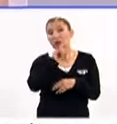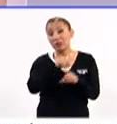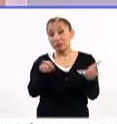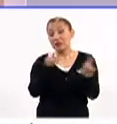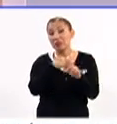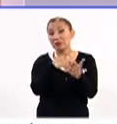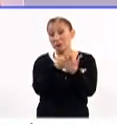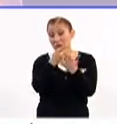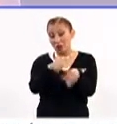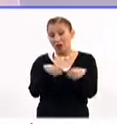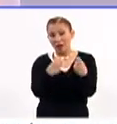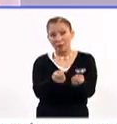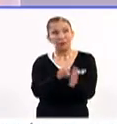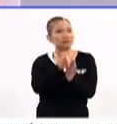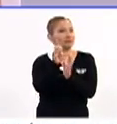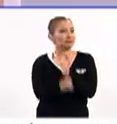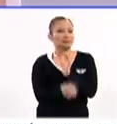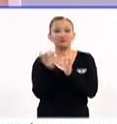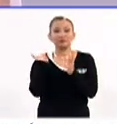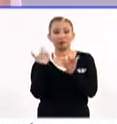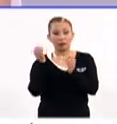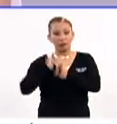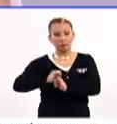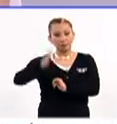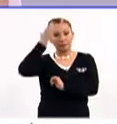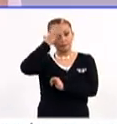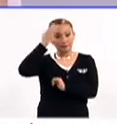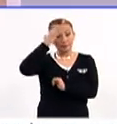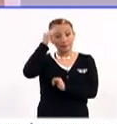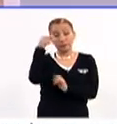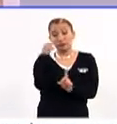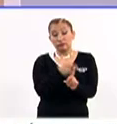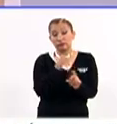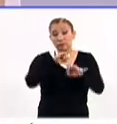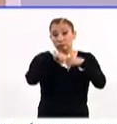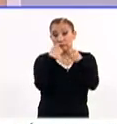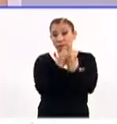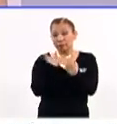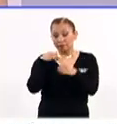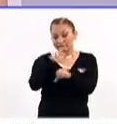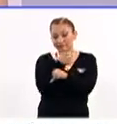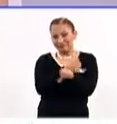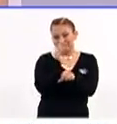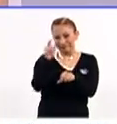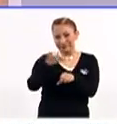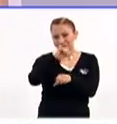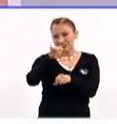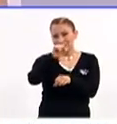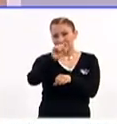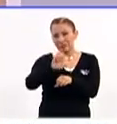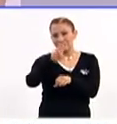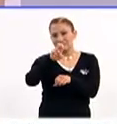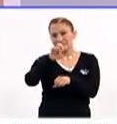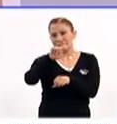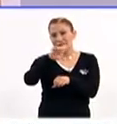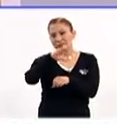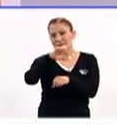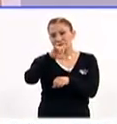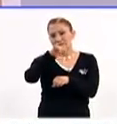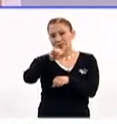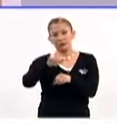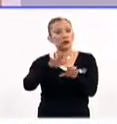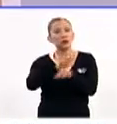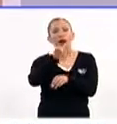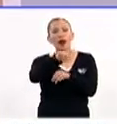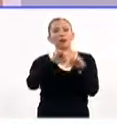varios reconocimientos, entre ellos presidir pues uno de los organismos creados por el mismo José Vasconcelos, que